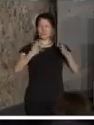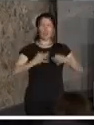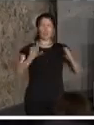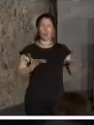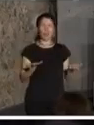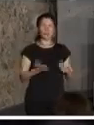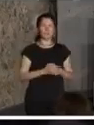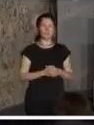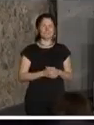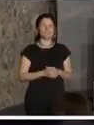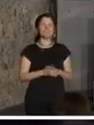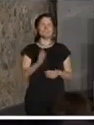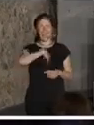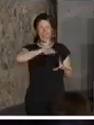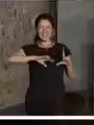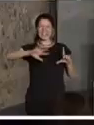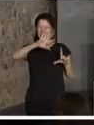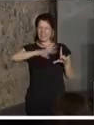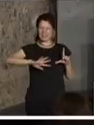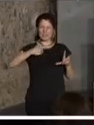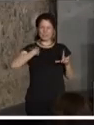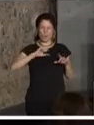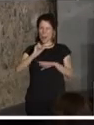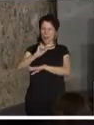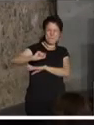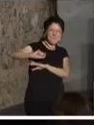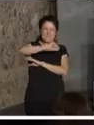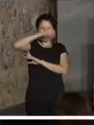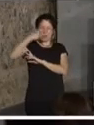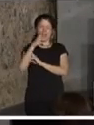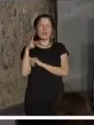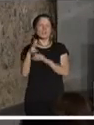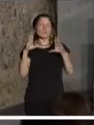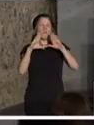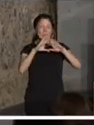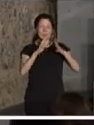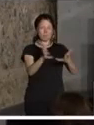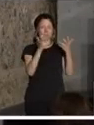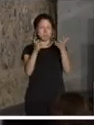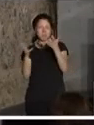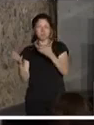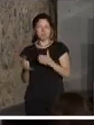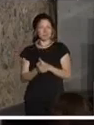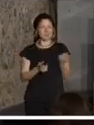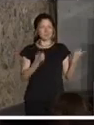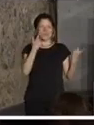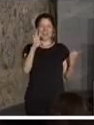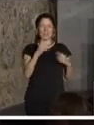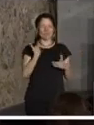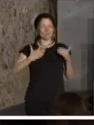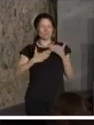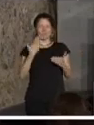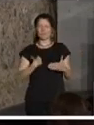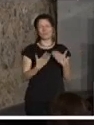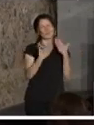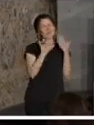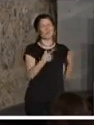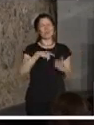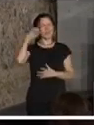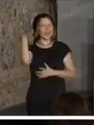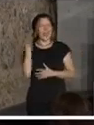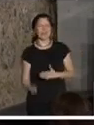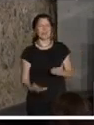siempre de que iba a llevar a España a lo más alto en derechos feministas y que nos iba a situar a la vanguardia Muchísimas gracias